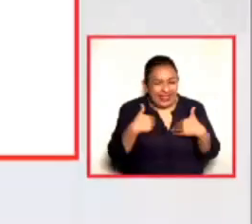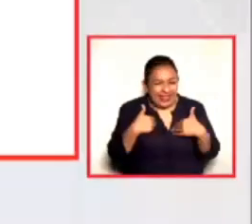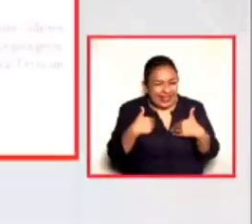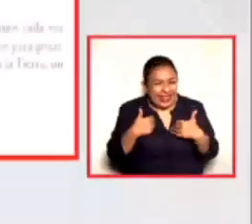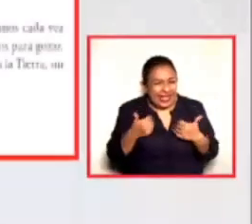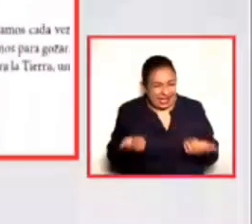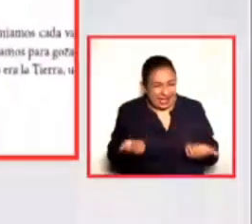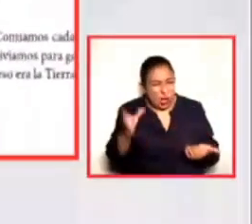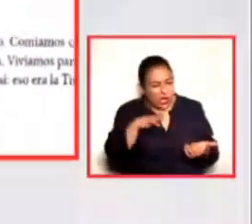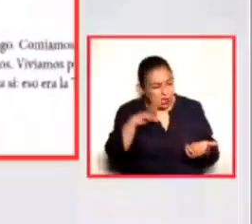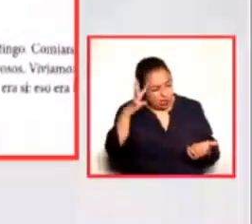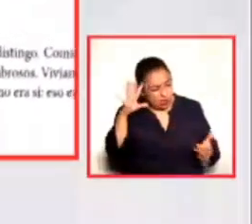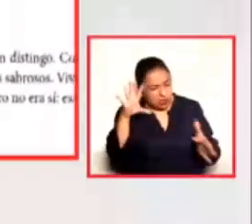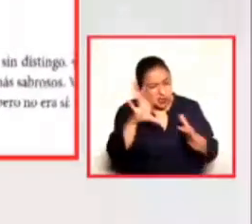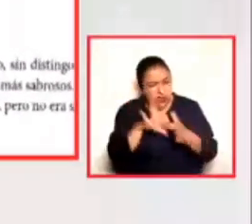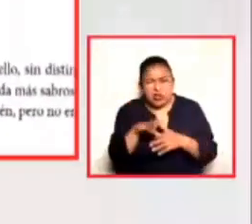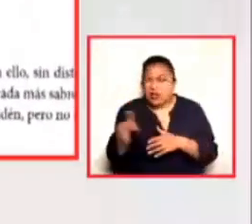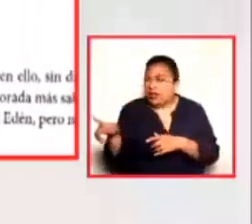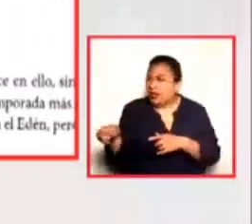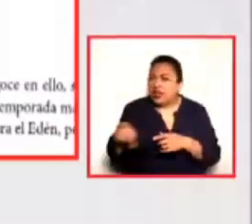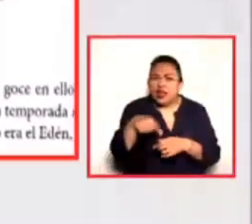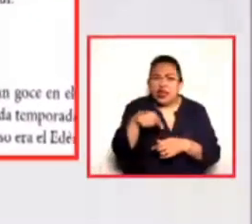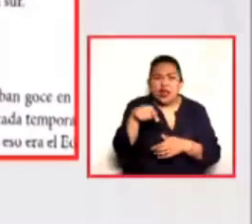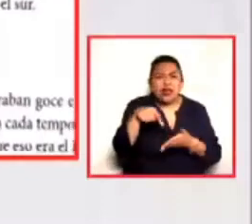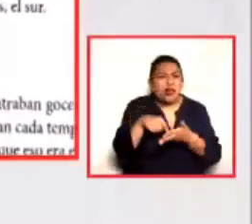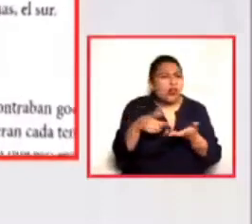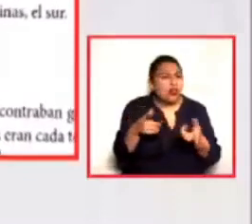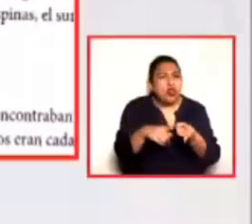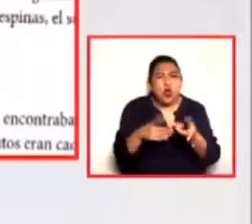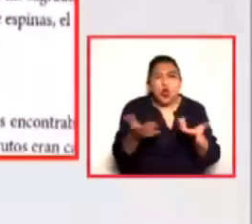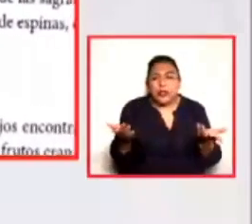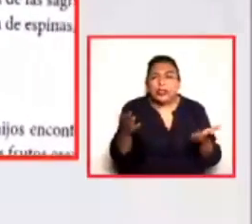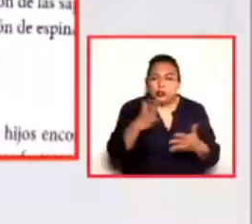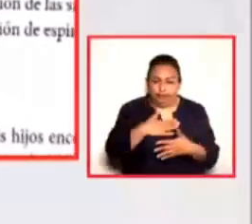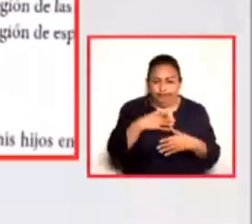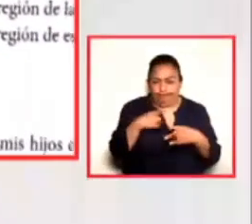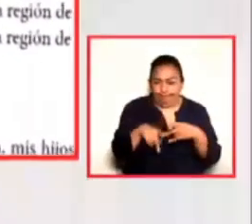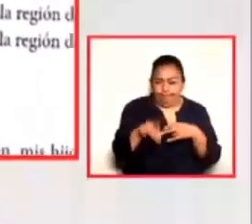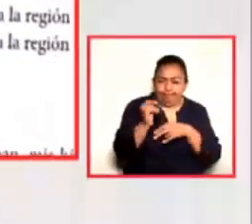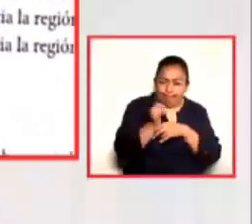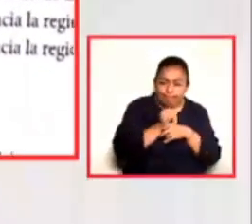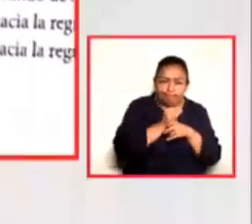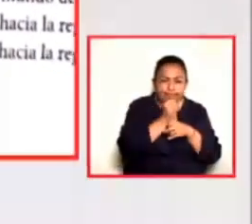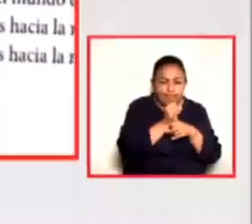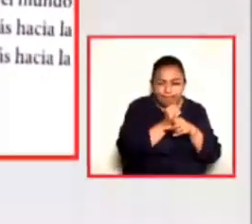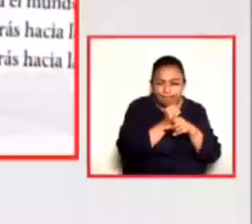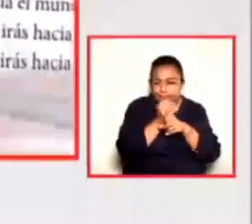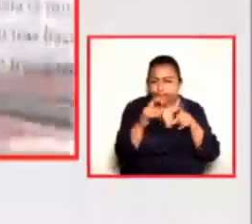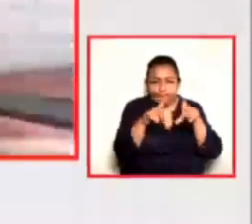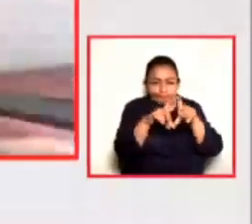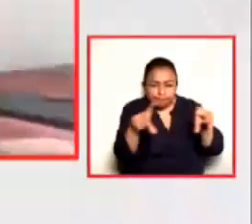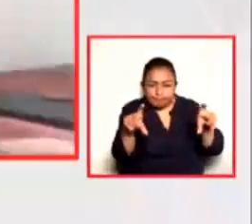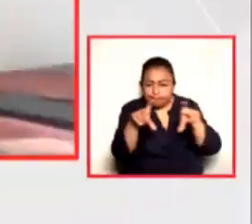dónde venía ella. Entonces empecé a buscar qué textos había anteriores,